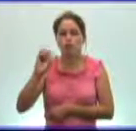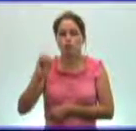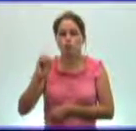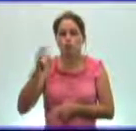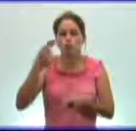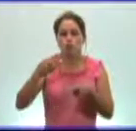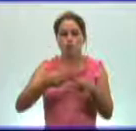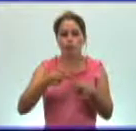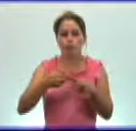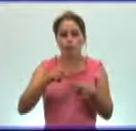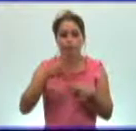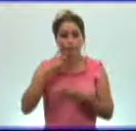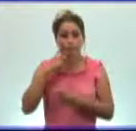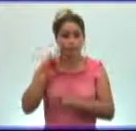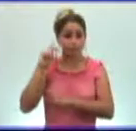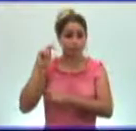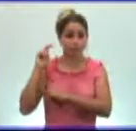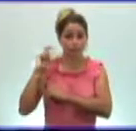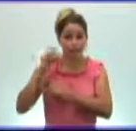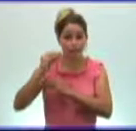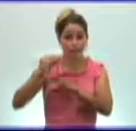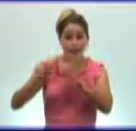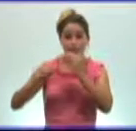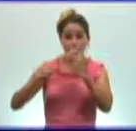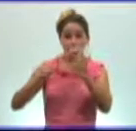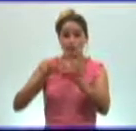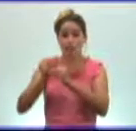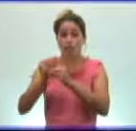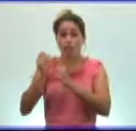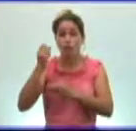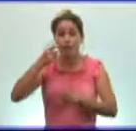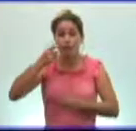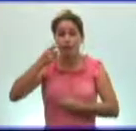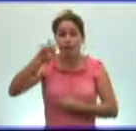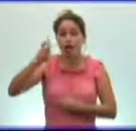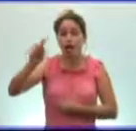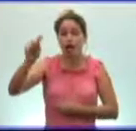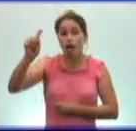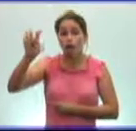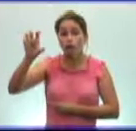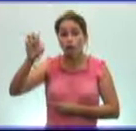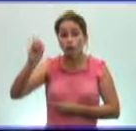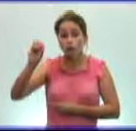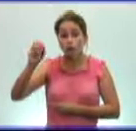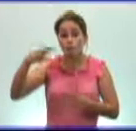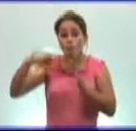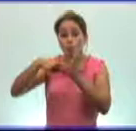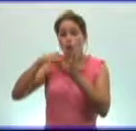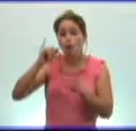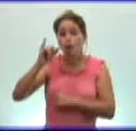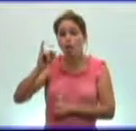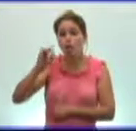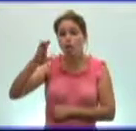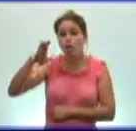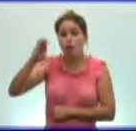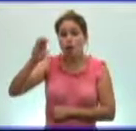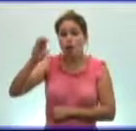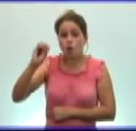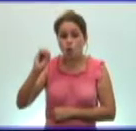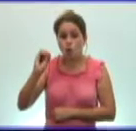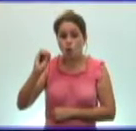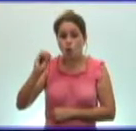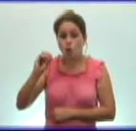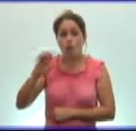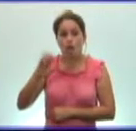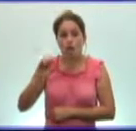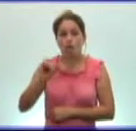cambiando la terminación ato por ico e ito por oso. Esto lo pueden también encontrar